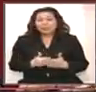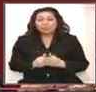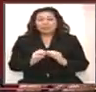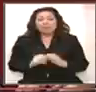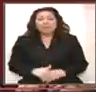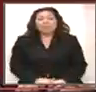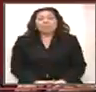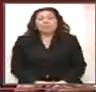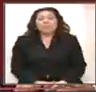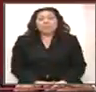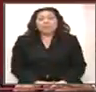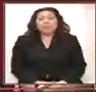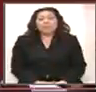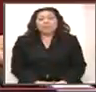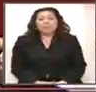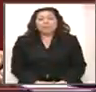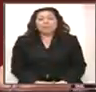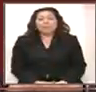propuesto,